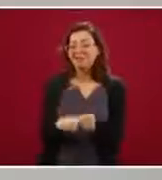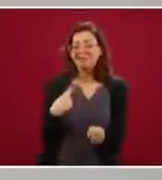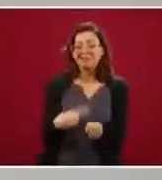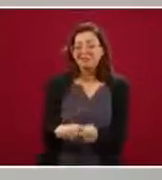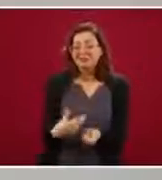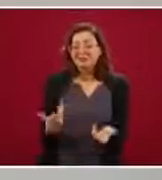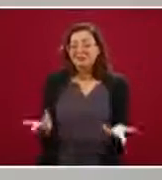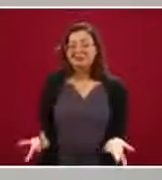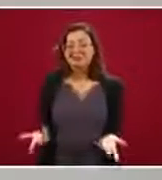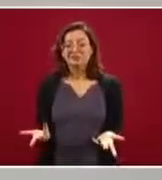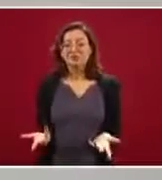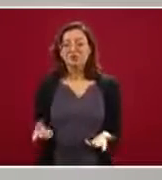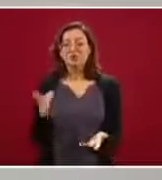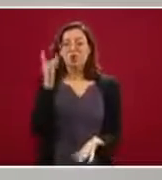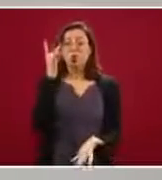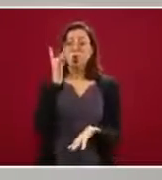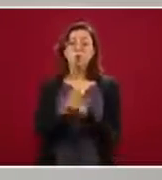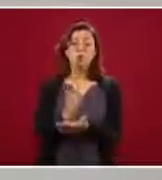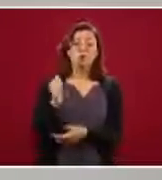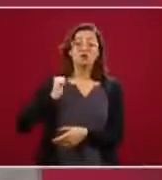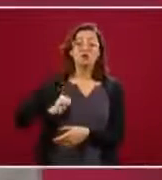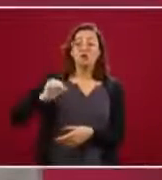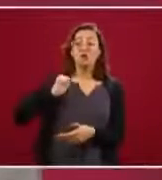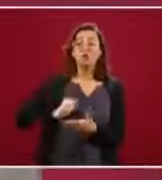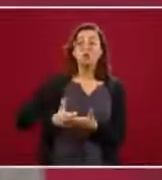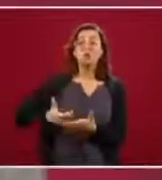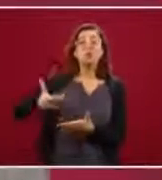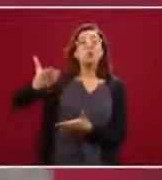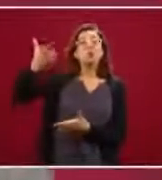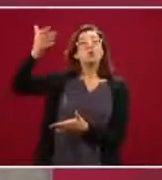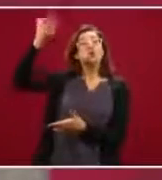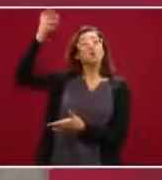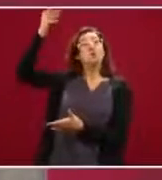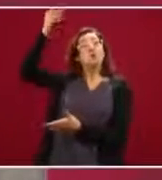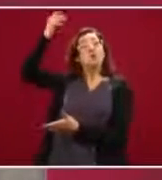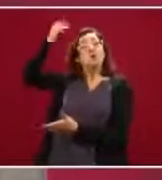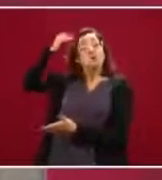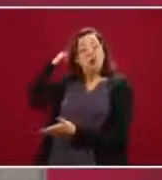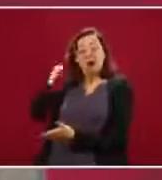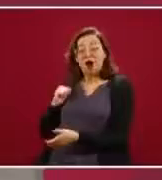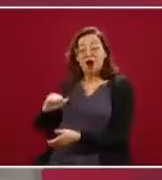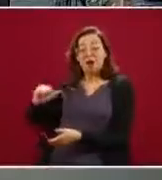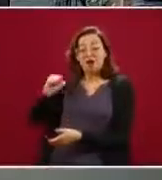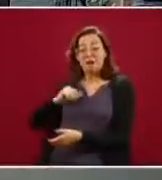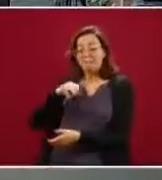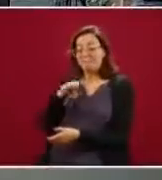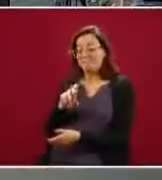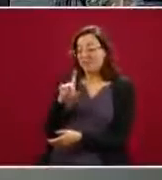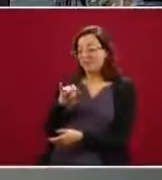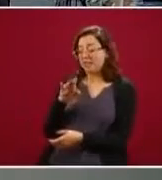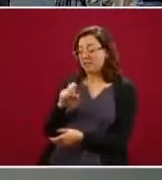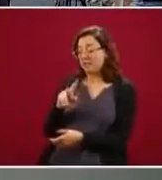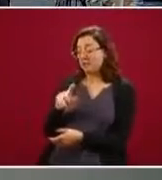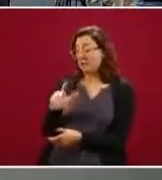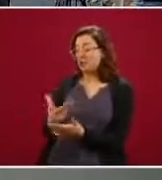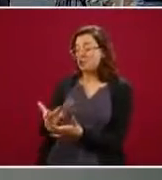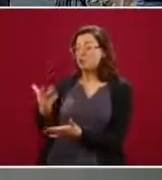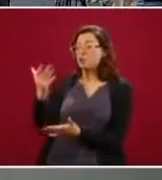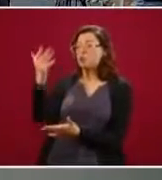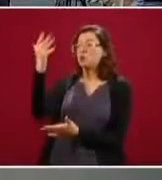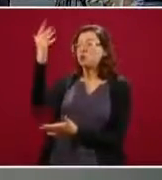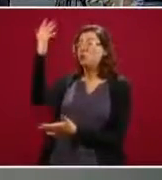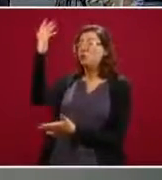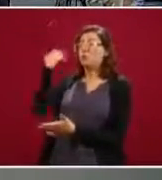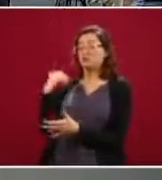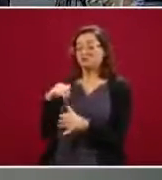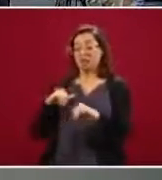Solamente en la época medieval, y esto está documentado, solamente en la época medieval, donde la realidad